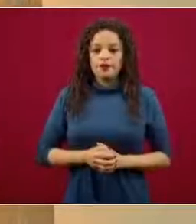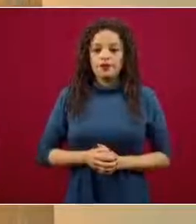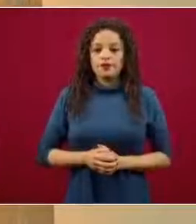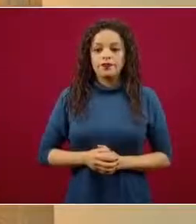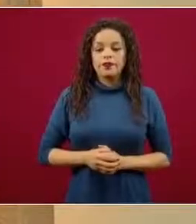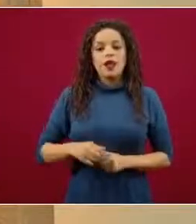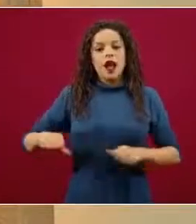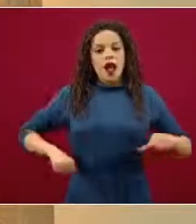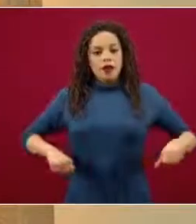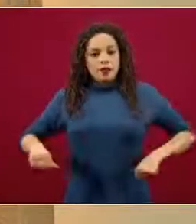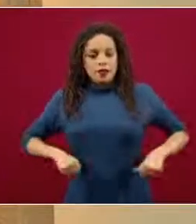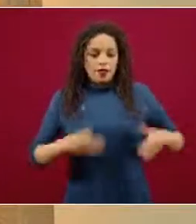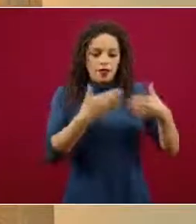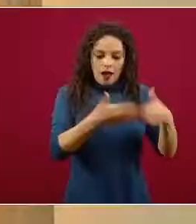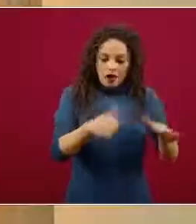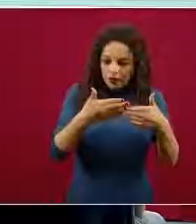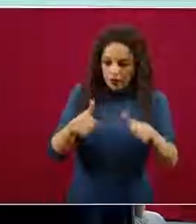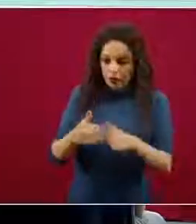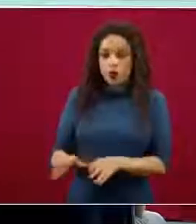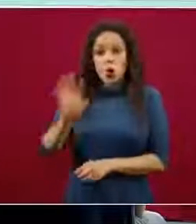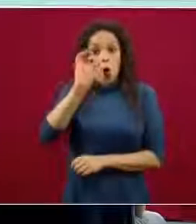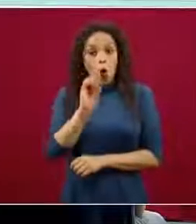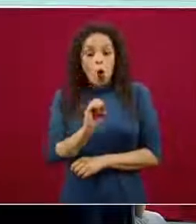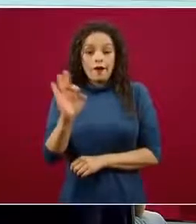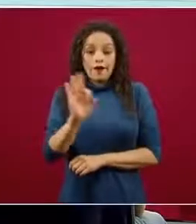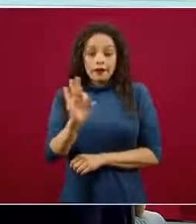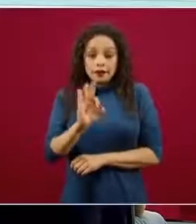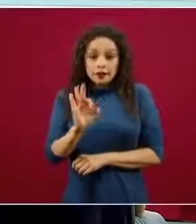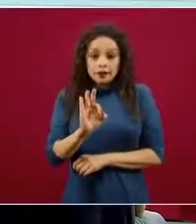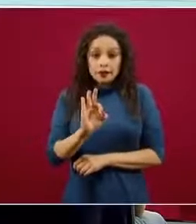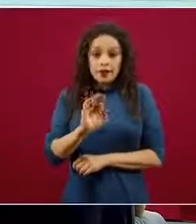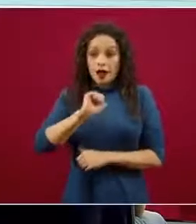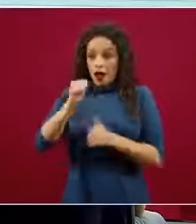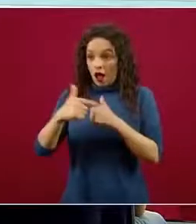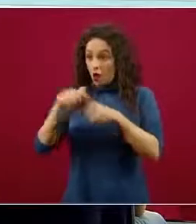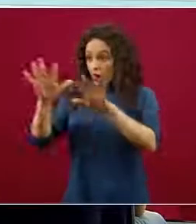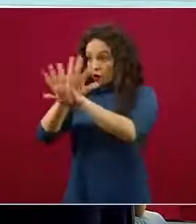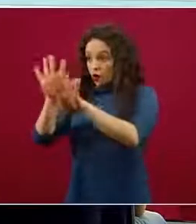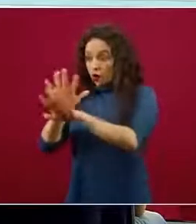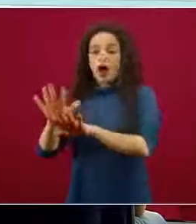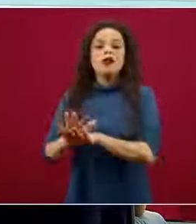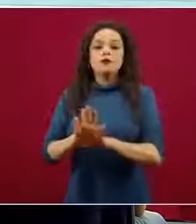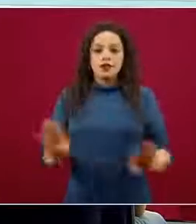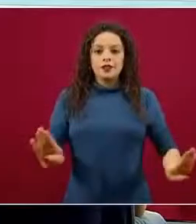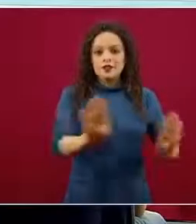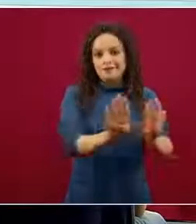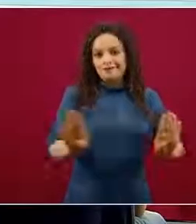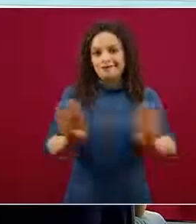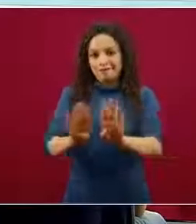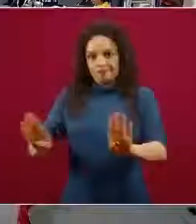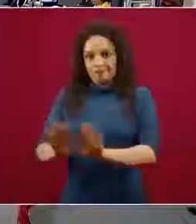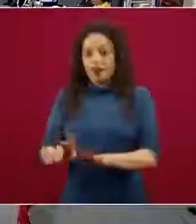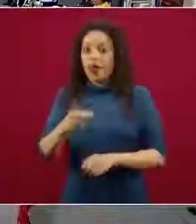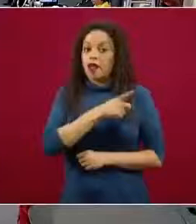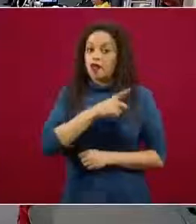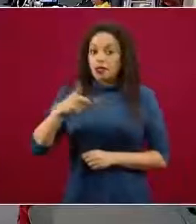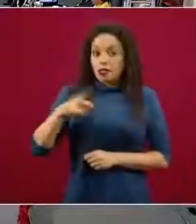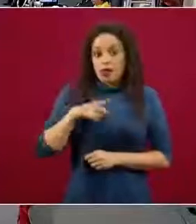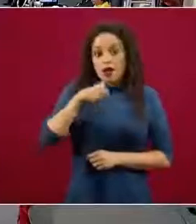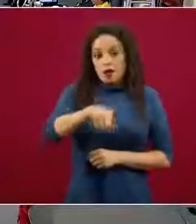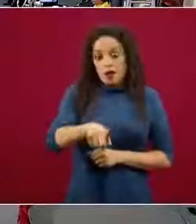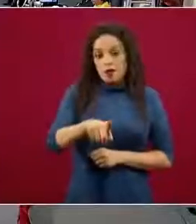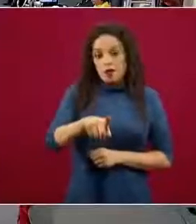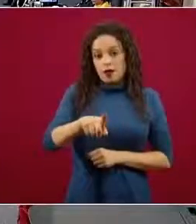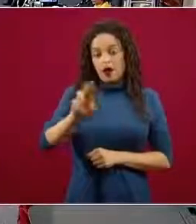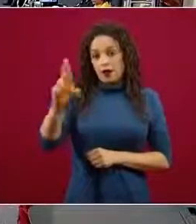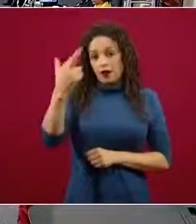abriendo o cerrando dependiendo de la tendencia y de los cambios que haya en el futuro, hay que tenerlos muy en cuenta, pero sobre